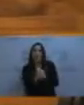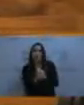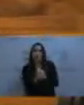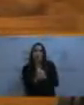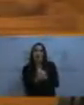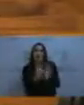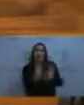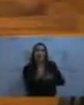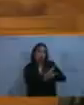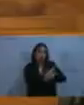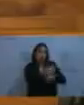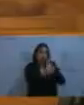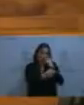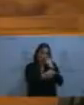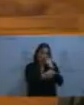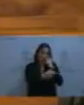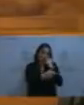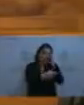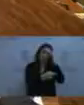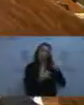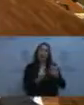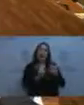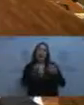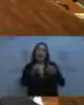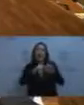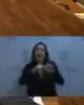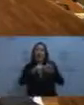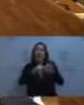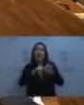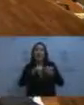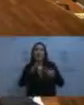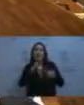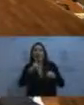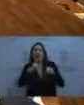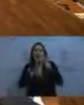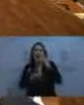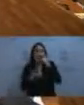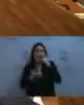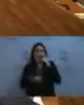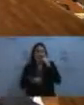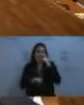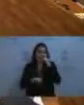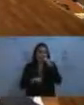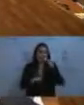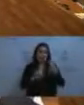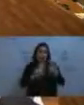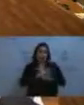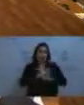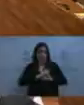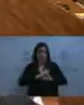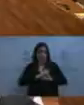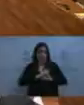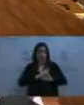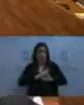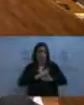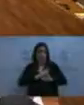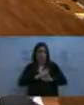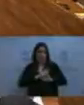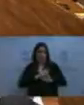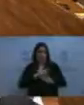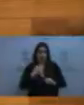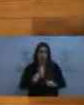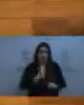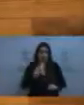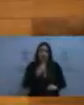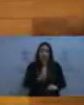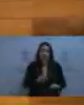desde su propia consejería las plazas favorablemente. En un mes, señora consejera. A finales de noviembre, los mismos que informaban que decían que aquellas plazas